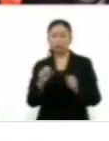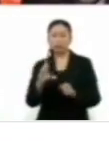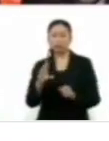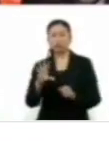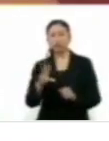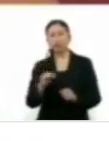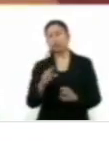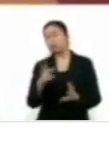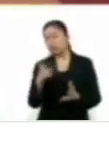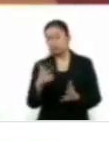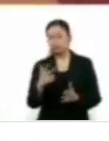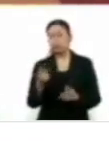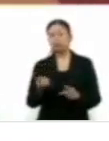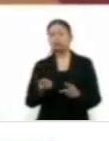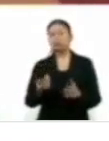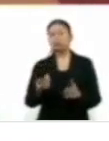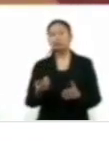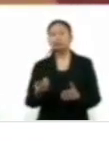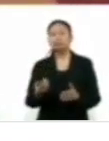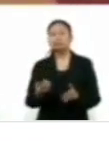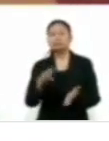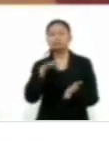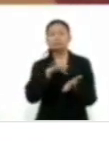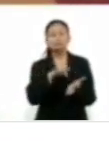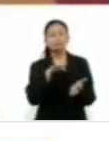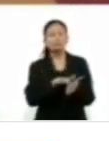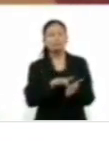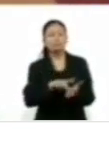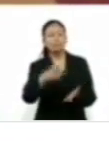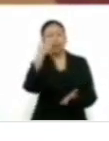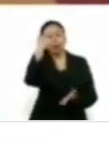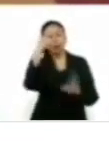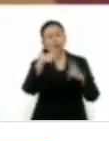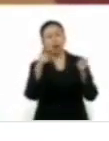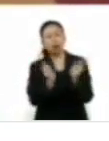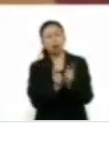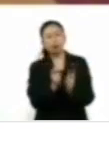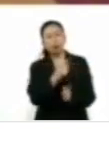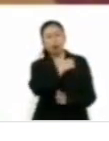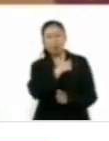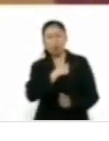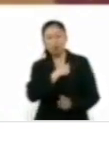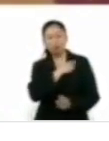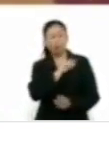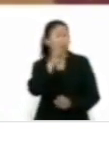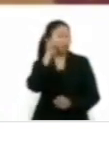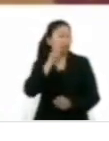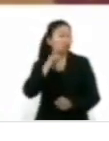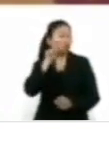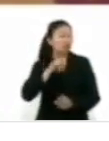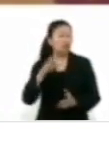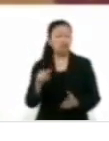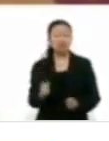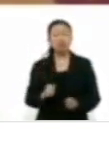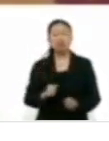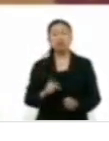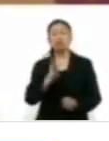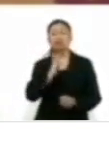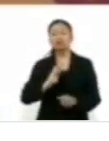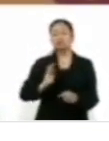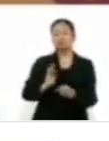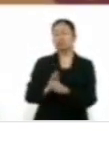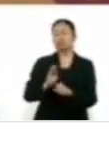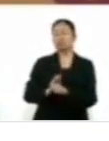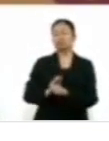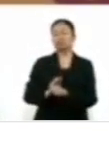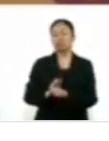movimiento que llamamos Las Adelitas en Defensa del Petróleo. Allá estuvimos defendiendo el petróleo